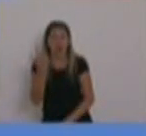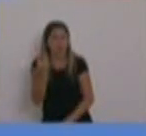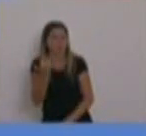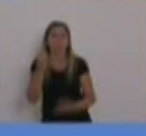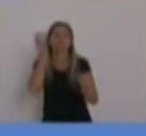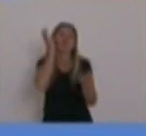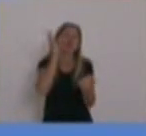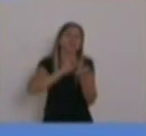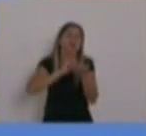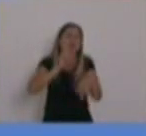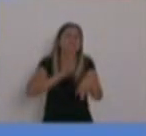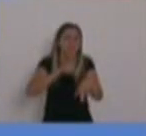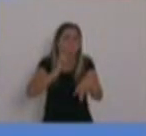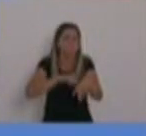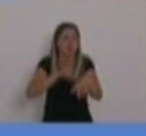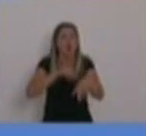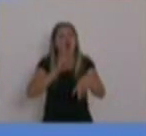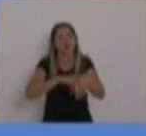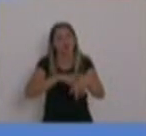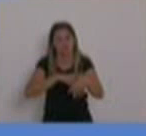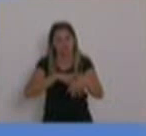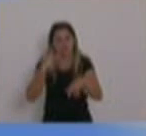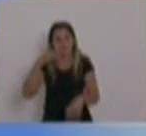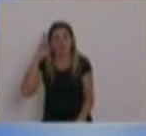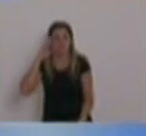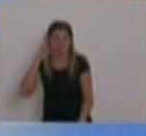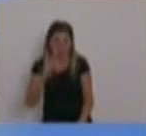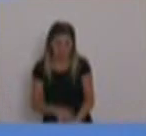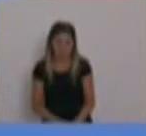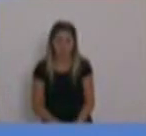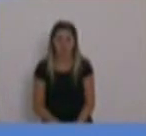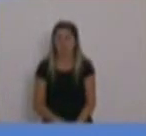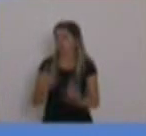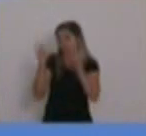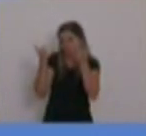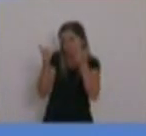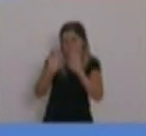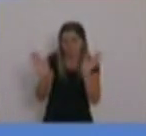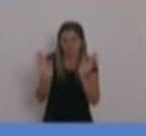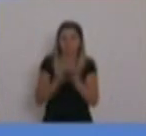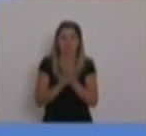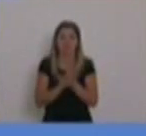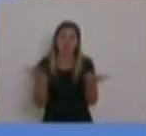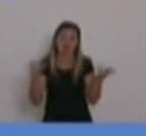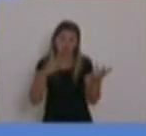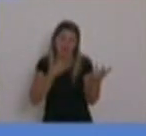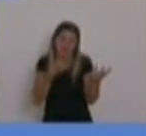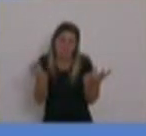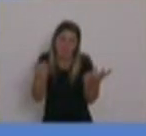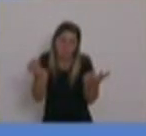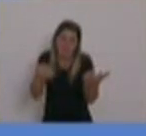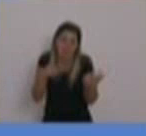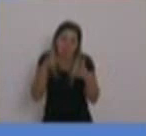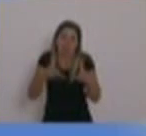Internacional fueron discutidos en el Congreso de la Nación en el marco de una ley especial, pero sí en el marco del presupuesto. Lo entiendo, senador, perfectamente. A lo que